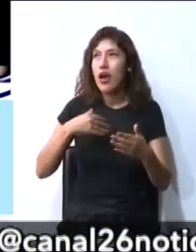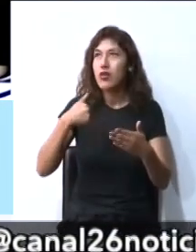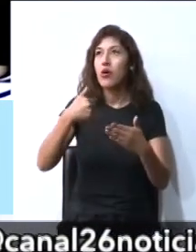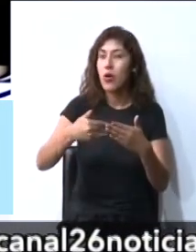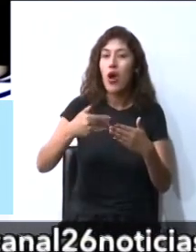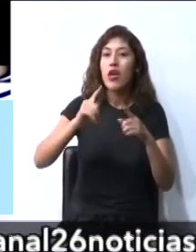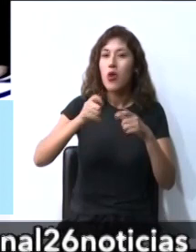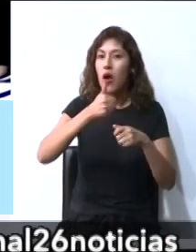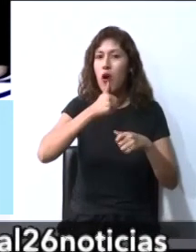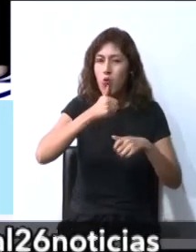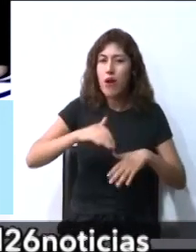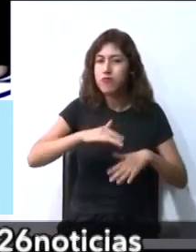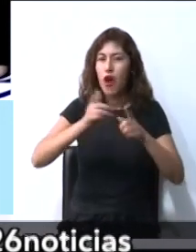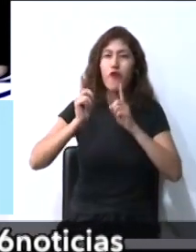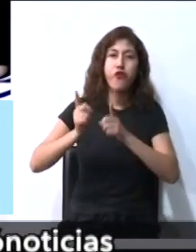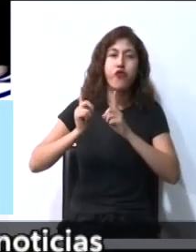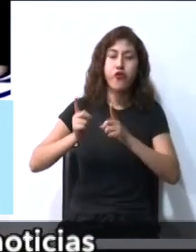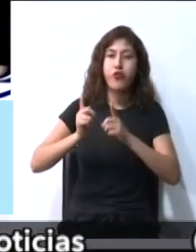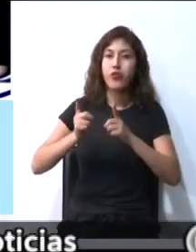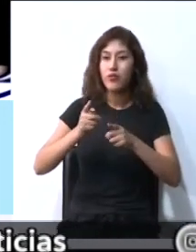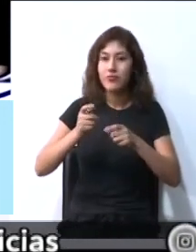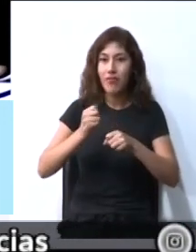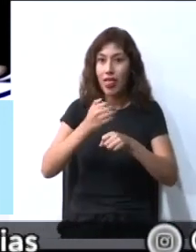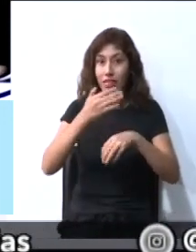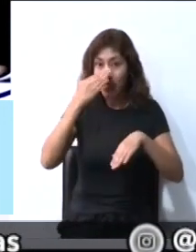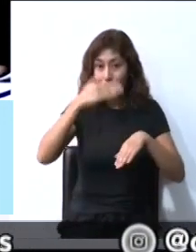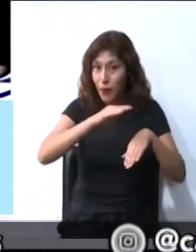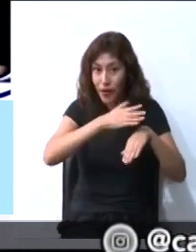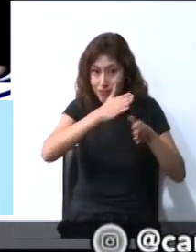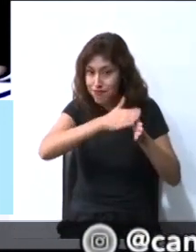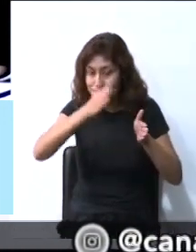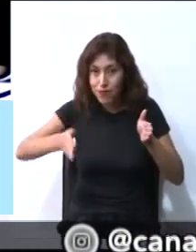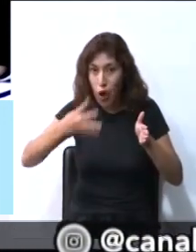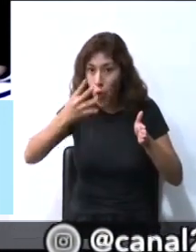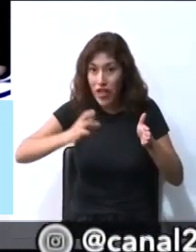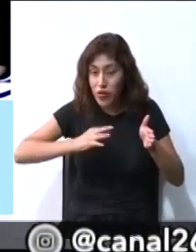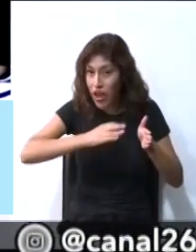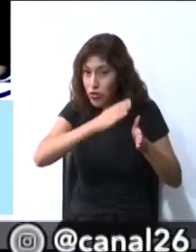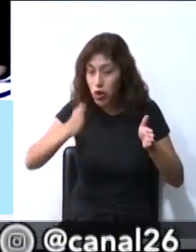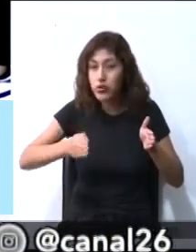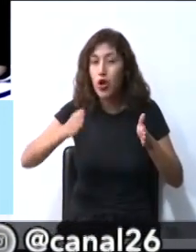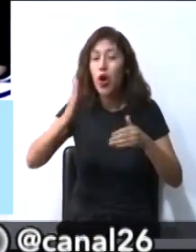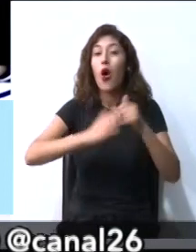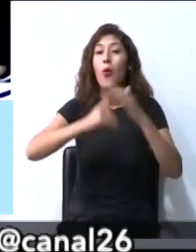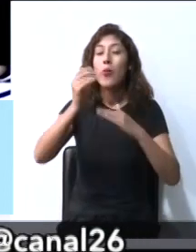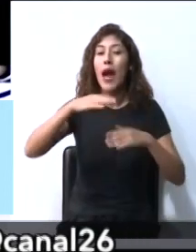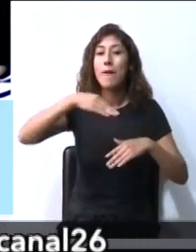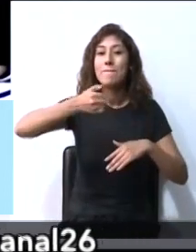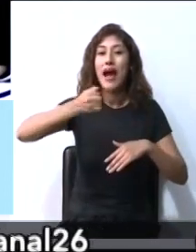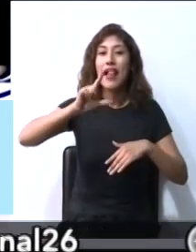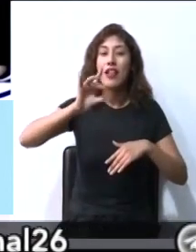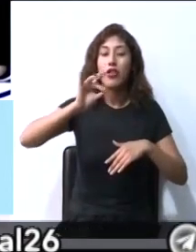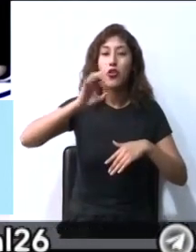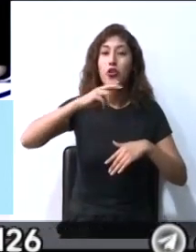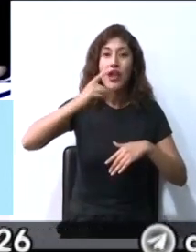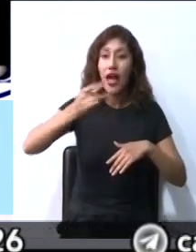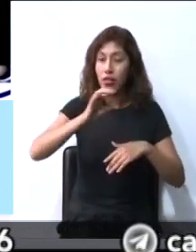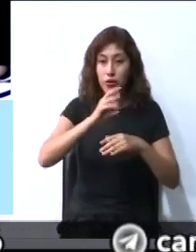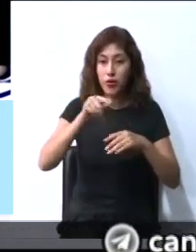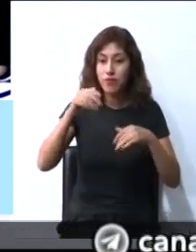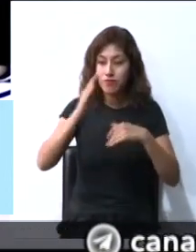se inundaba. Ahora, 4 años después, terminamos la obra del Maldonado y el problema se solucionó. Y lo